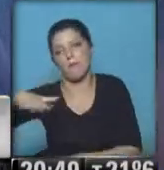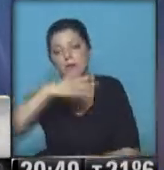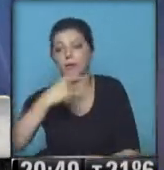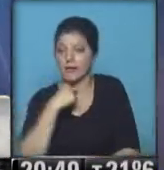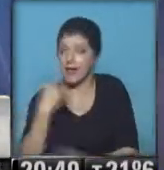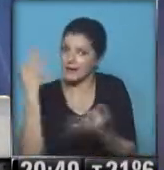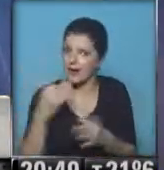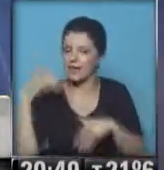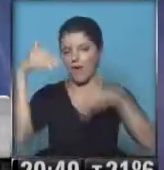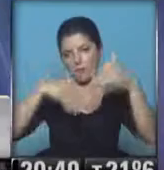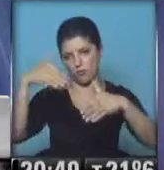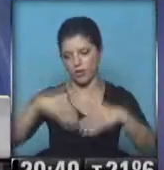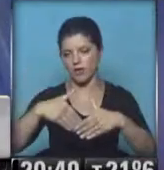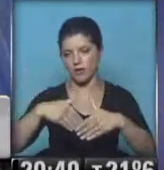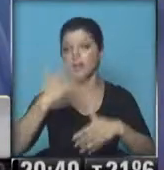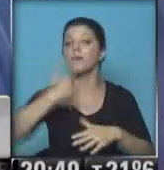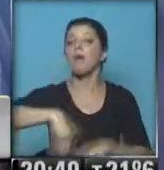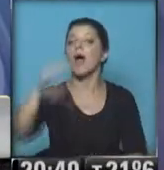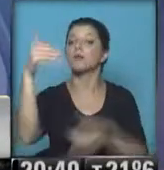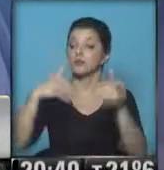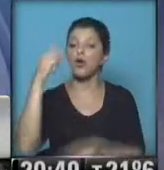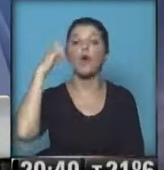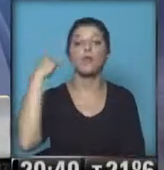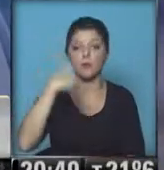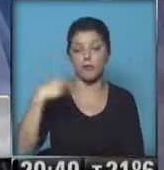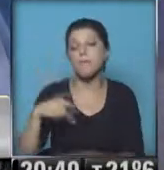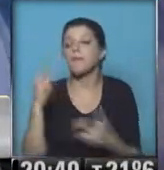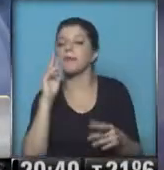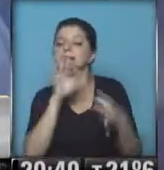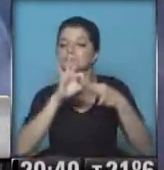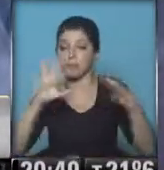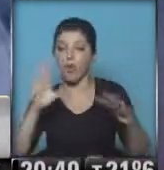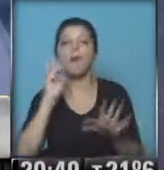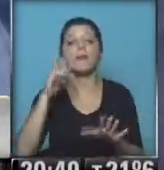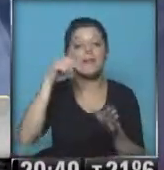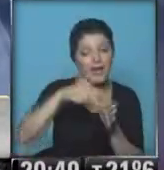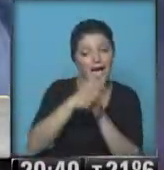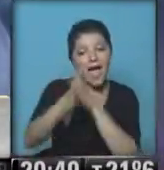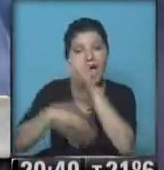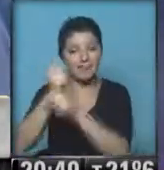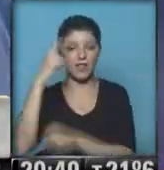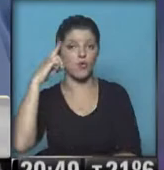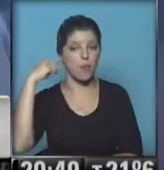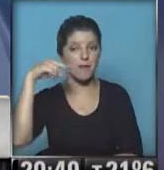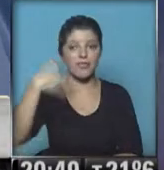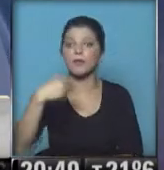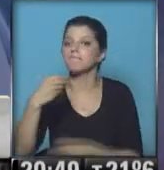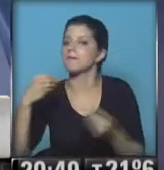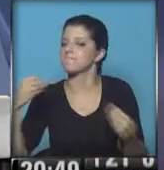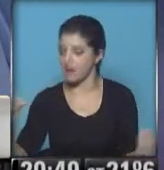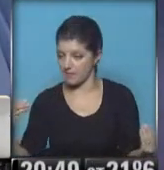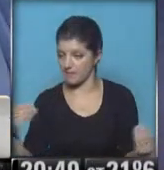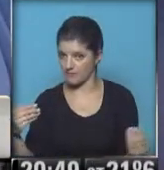efectivamente llevarán adelante la consulta para la independencia hay que ver qué pasa de acá al 9 de noviembre esto sobra para el gobierno